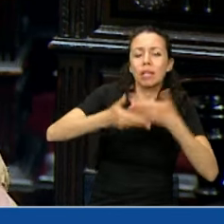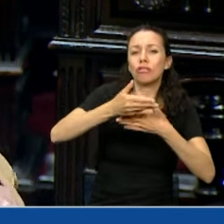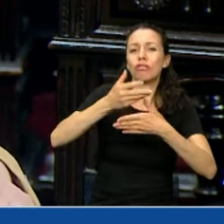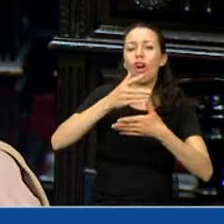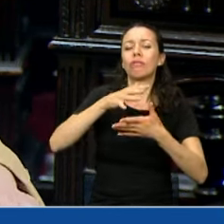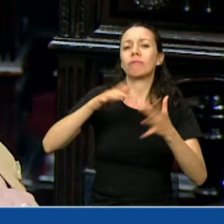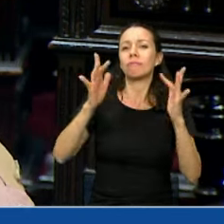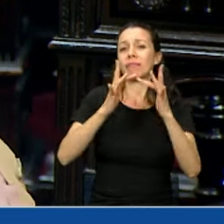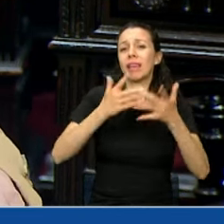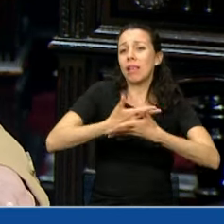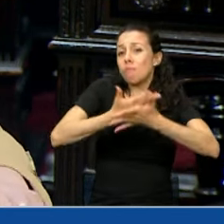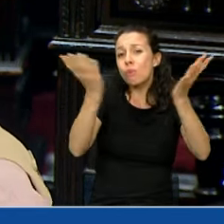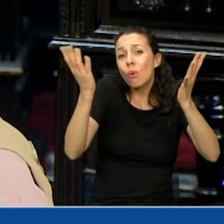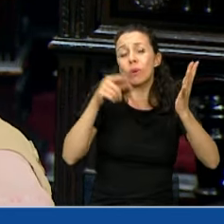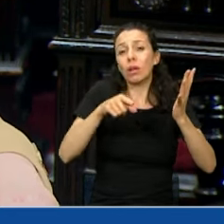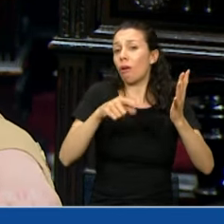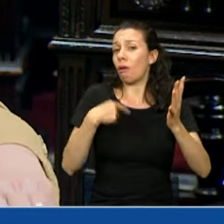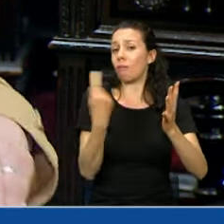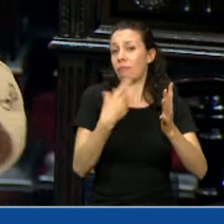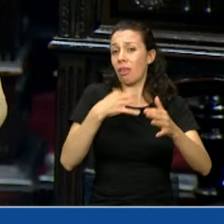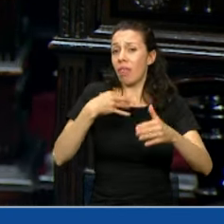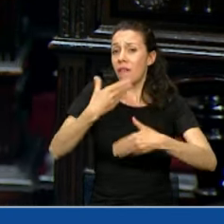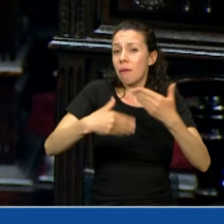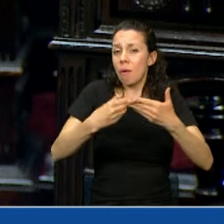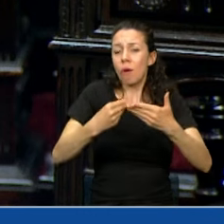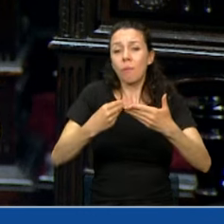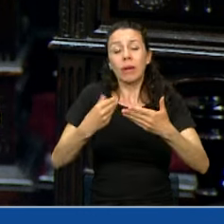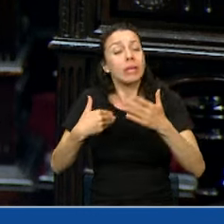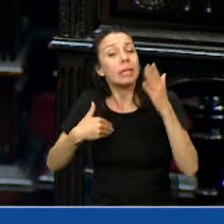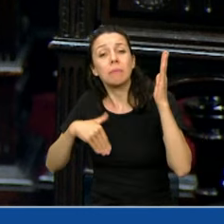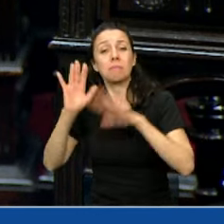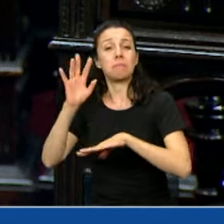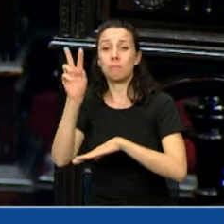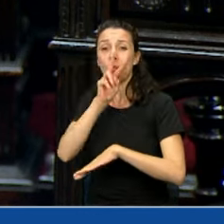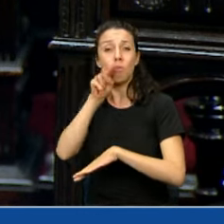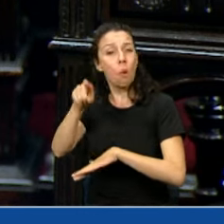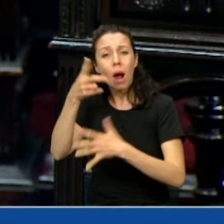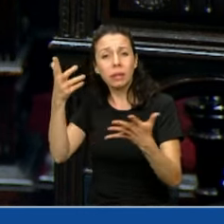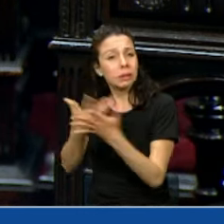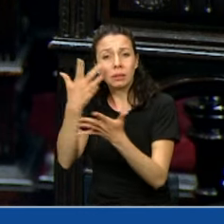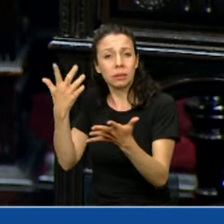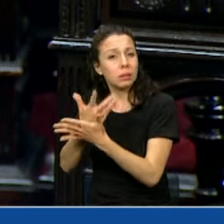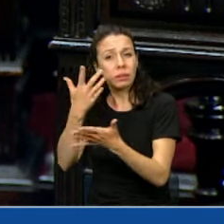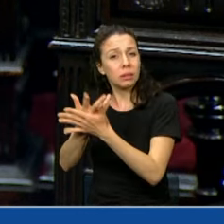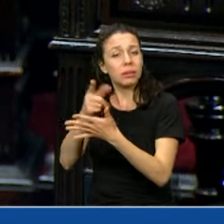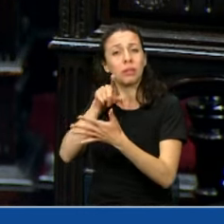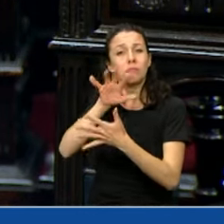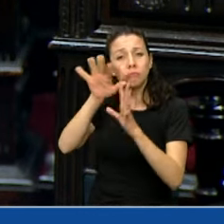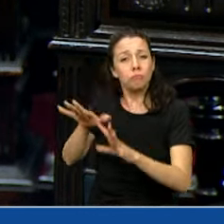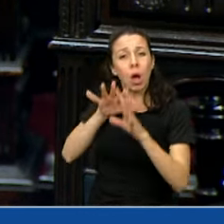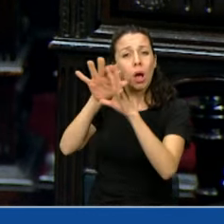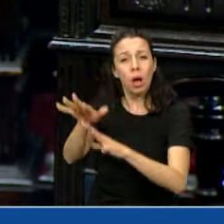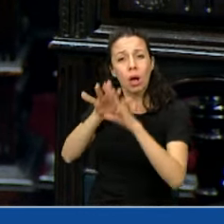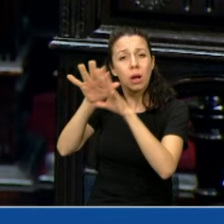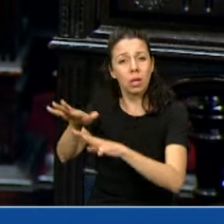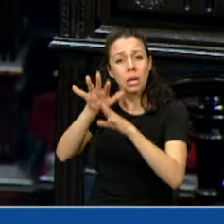tenemos que levar adelante y que lamentablemente las mujeres somos objeto permanente de hostigamiento